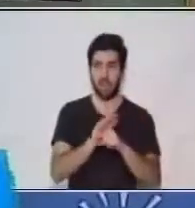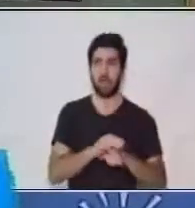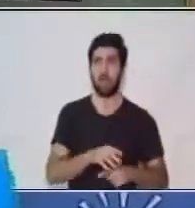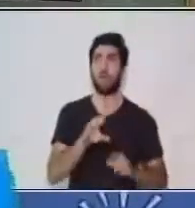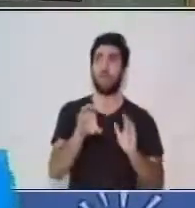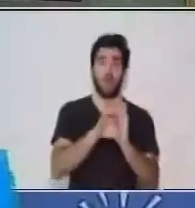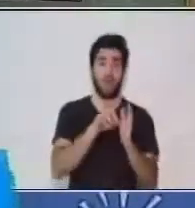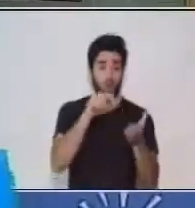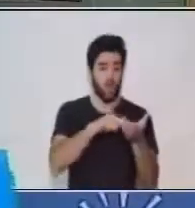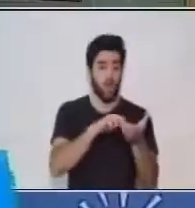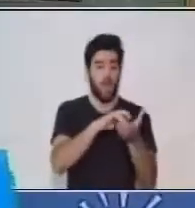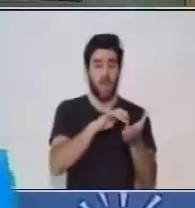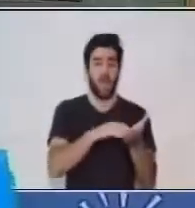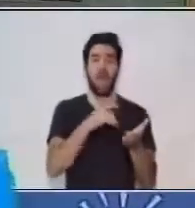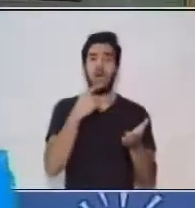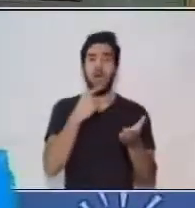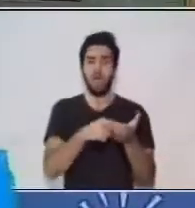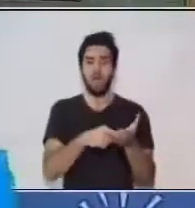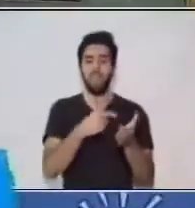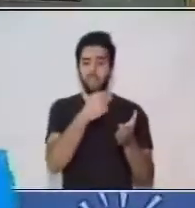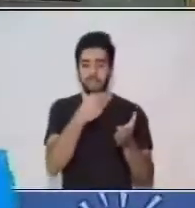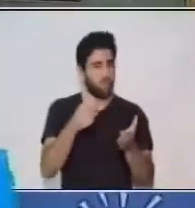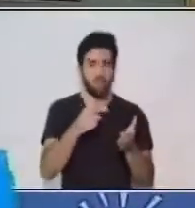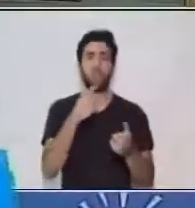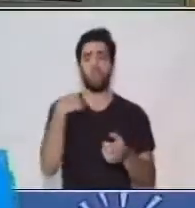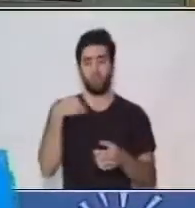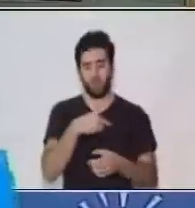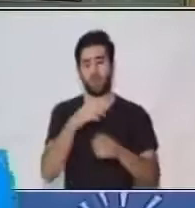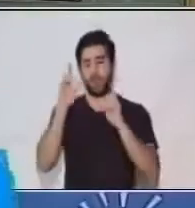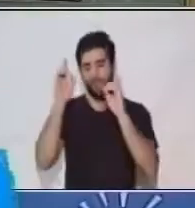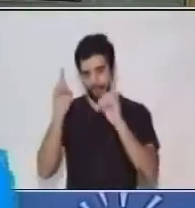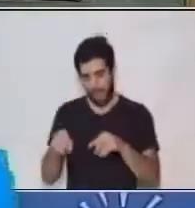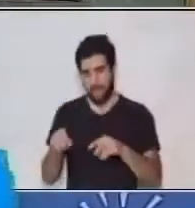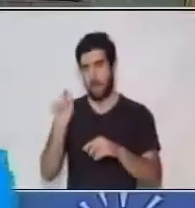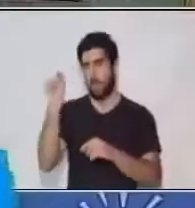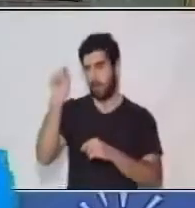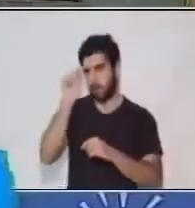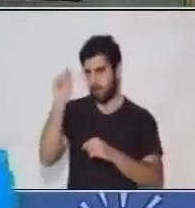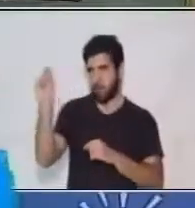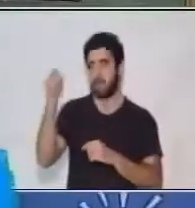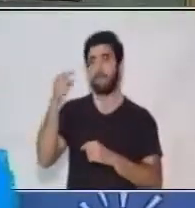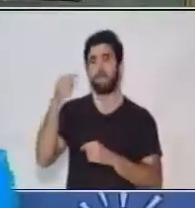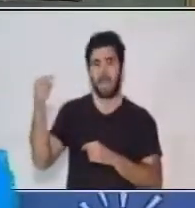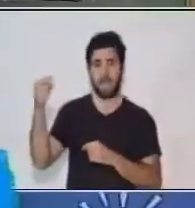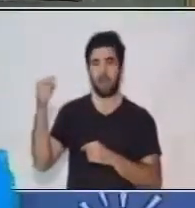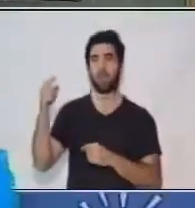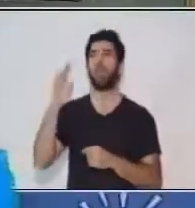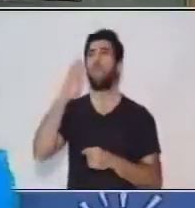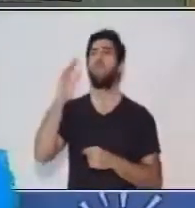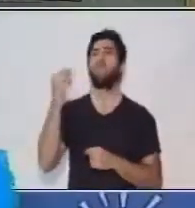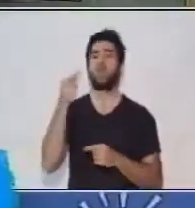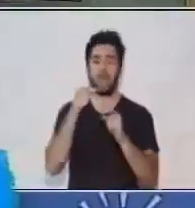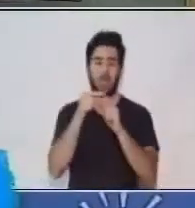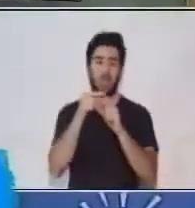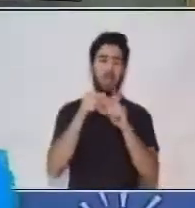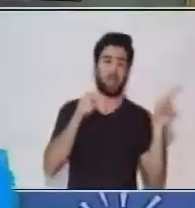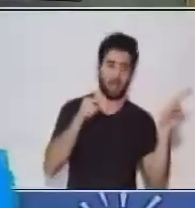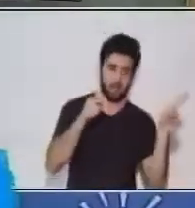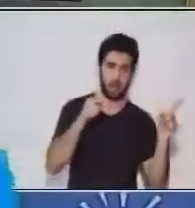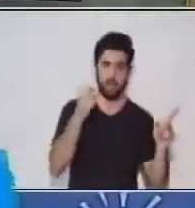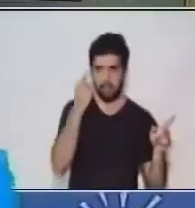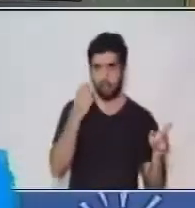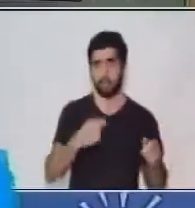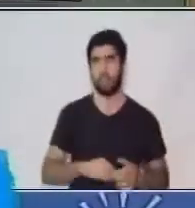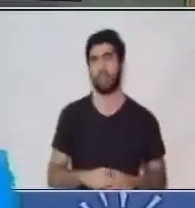calculadora no me esté diciendo que lleva menos, yo le voy a colocar menos por la dirección en la que se encuentra. Entonces aquí va a